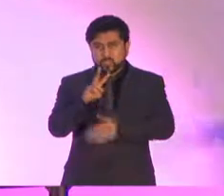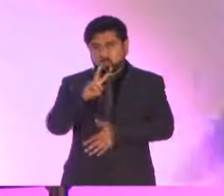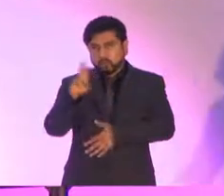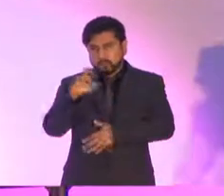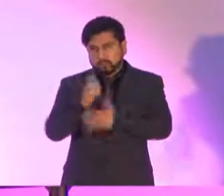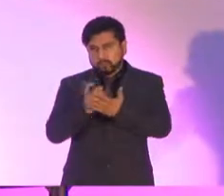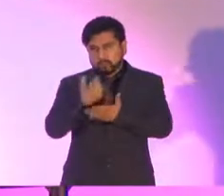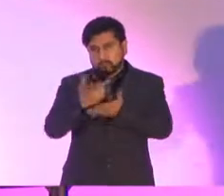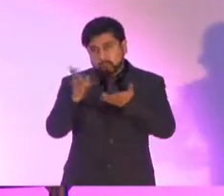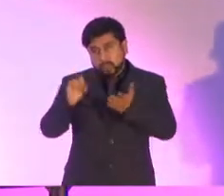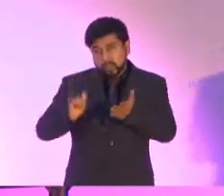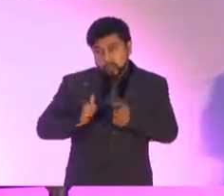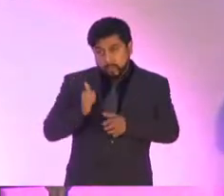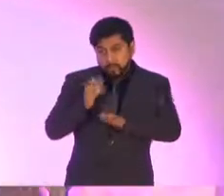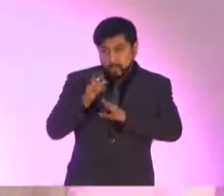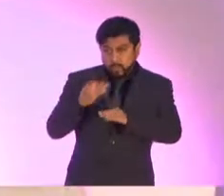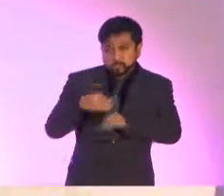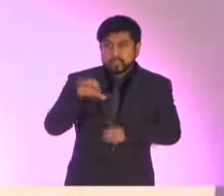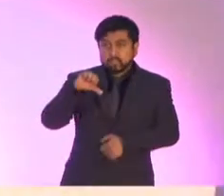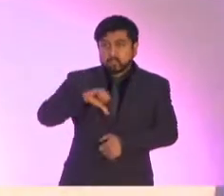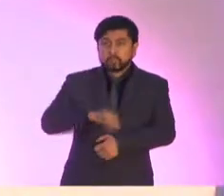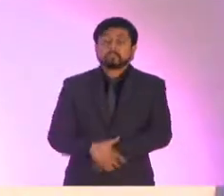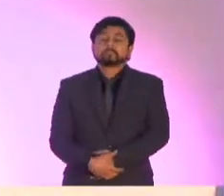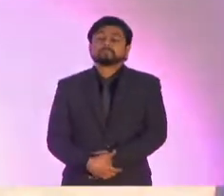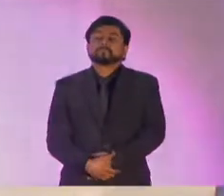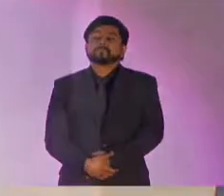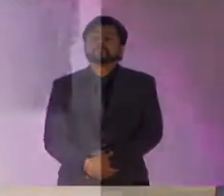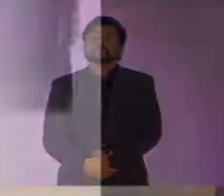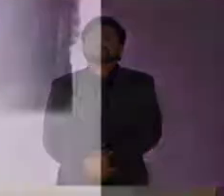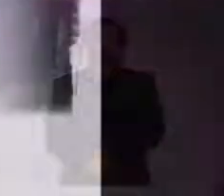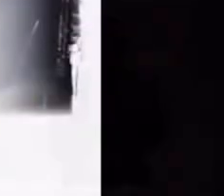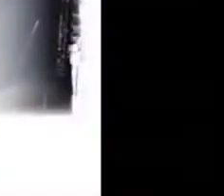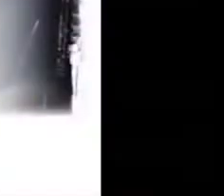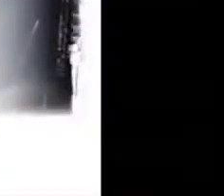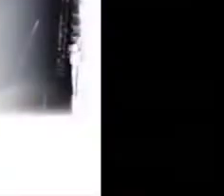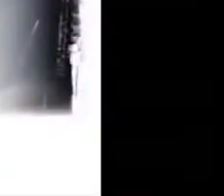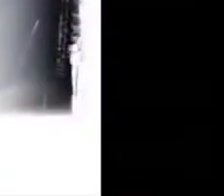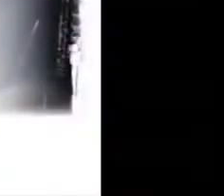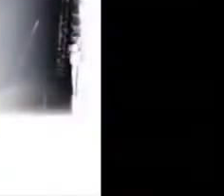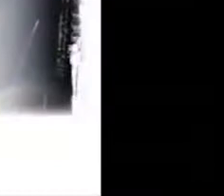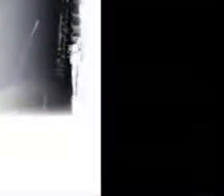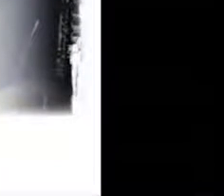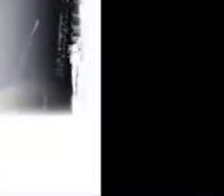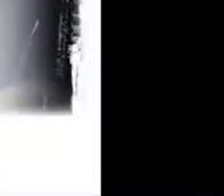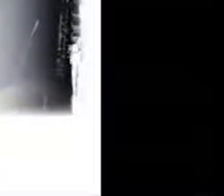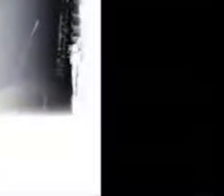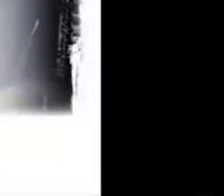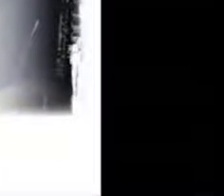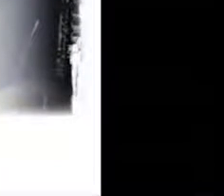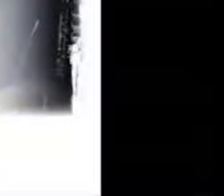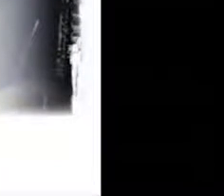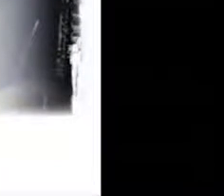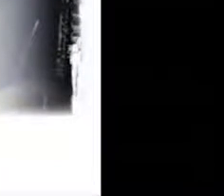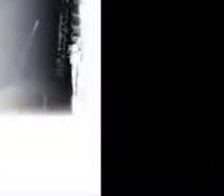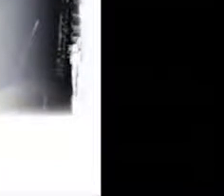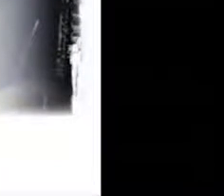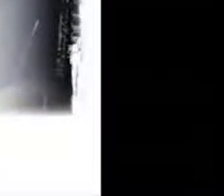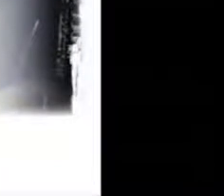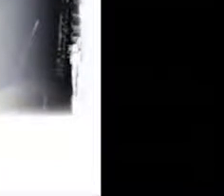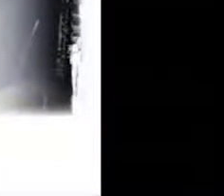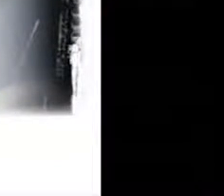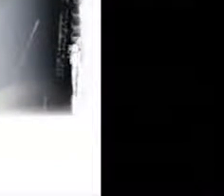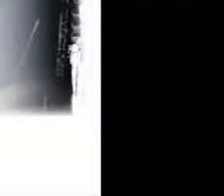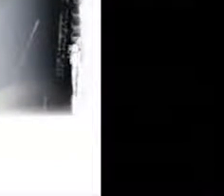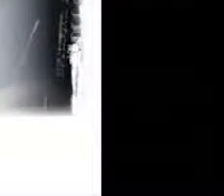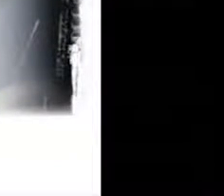de tenerlo. Sí, vamos a ubicarnos en la mesa de este lado para que puedan pasar por su ejemplar firmado por el autor. Y